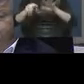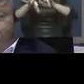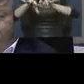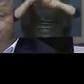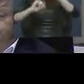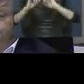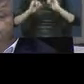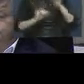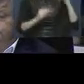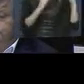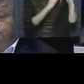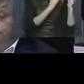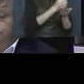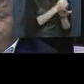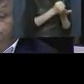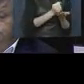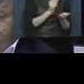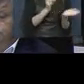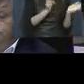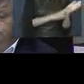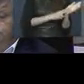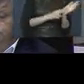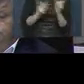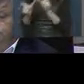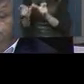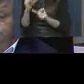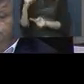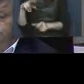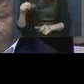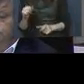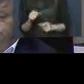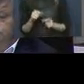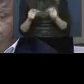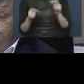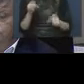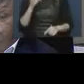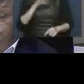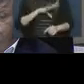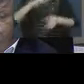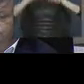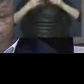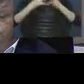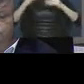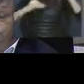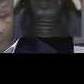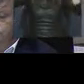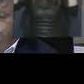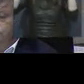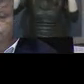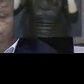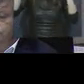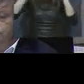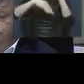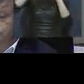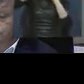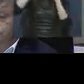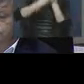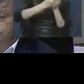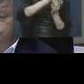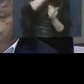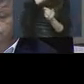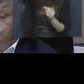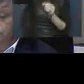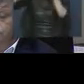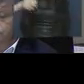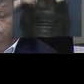Es incomprensible que con el adelanto que tiene nuestra justicia en muchos aspectos, en un estándar que ya existe en casi todos los